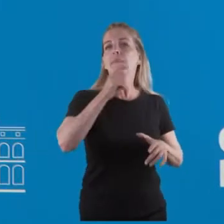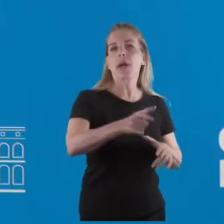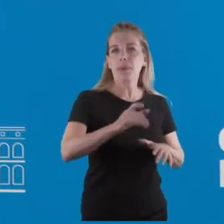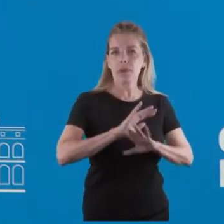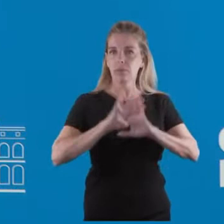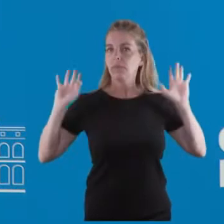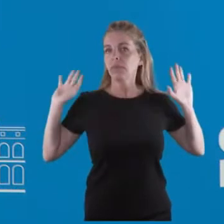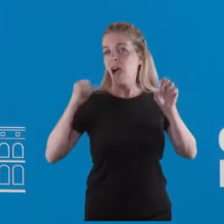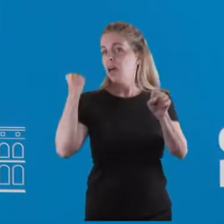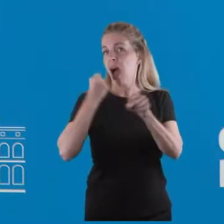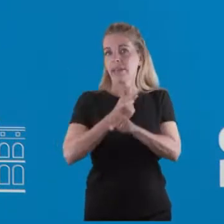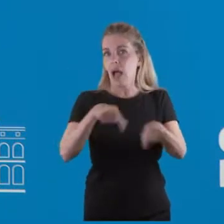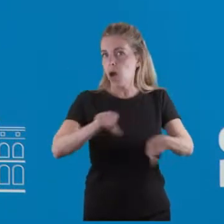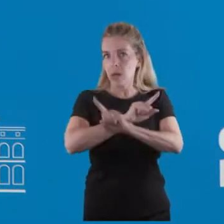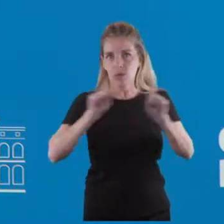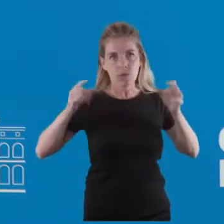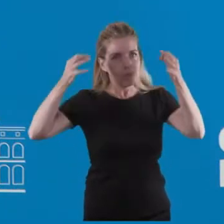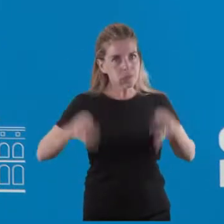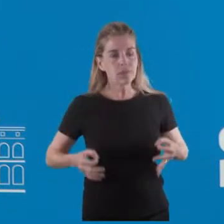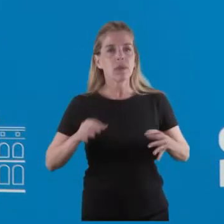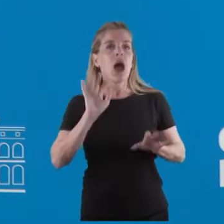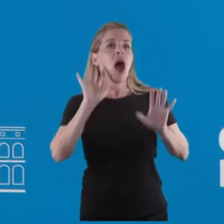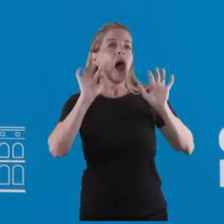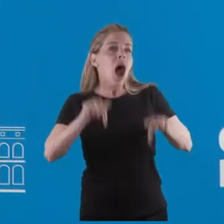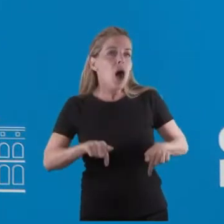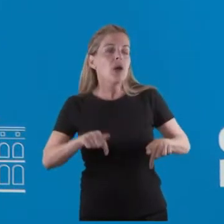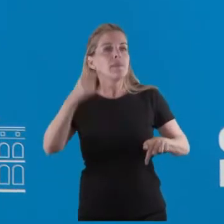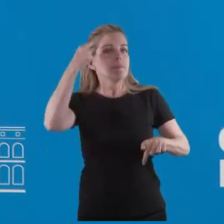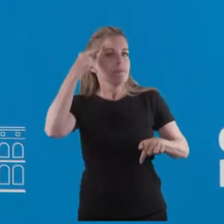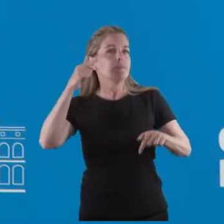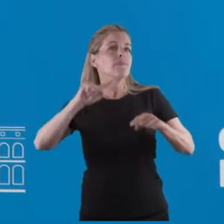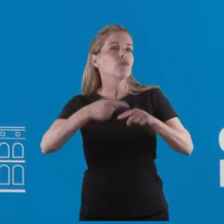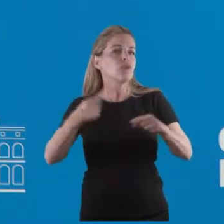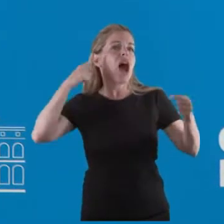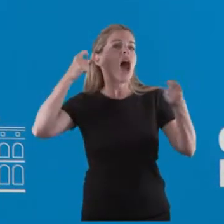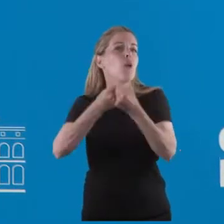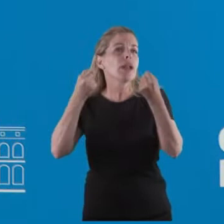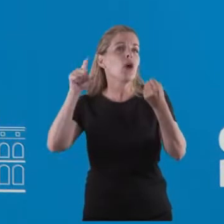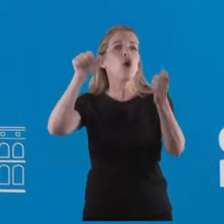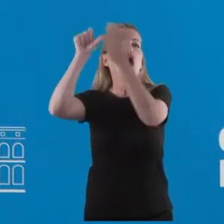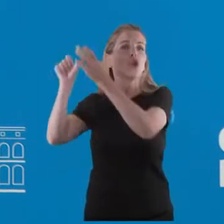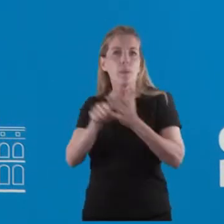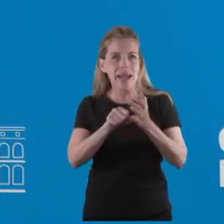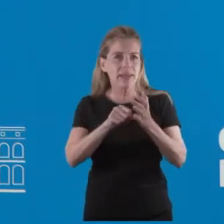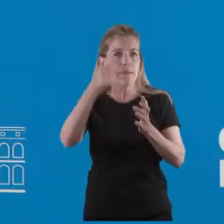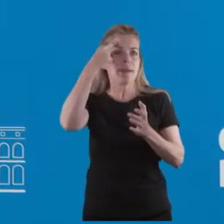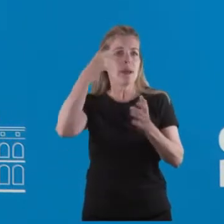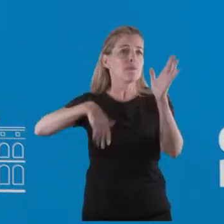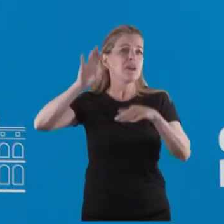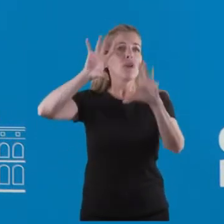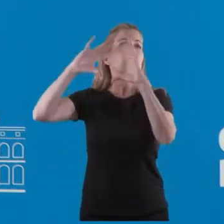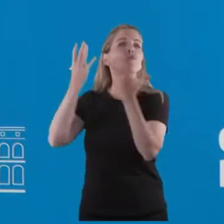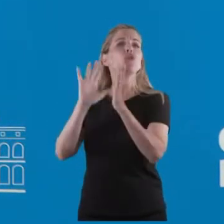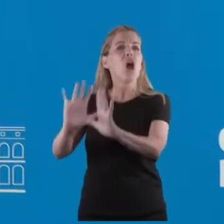mientras tanto lo que estamos llevando adelante es una política exterior multilateral que es lo que creemos que la mayoría del mundo está llevando adelante